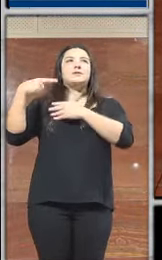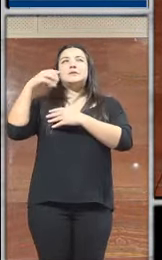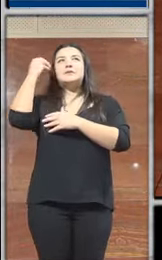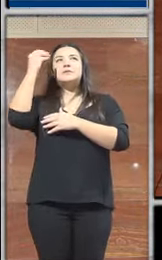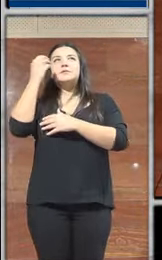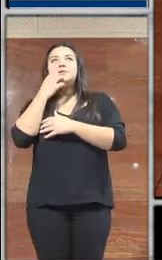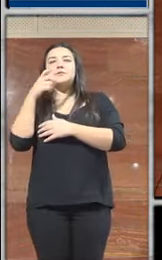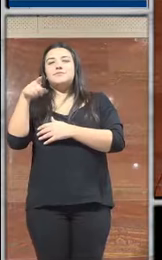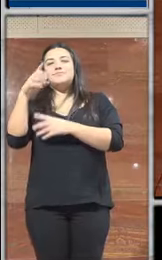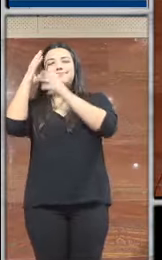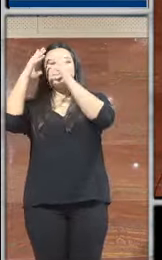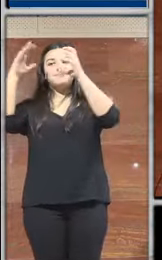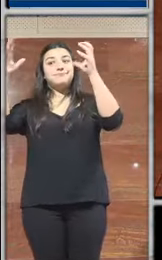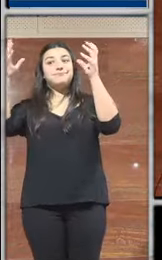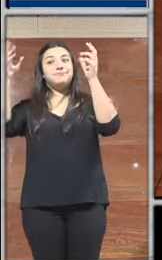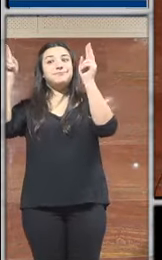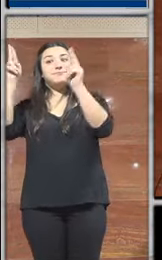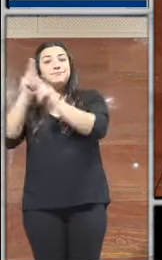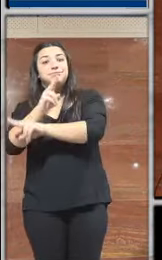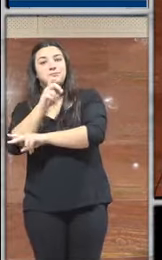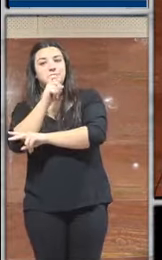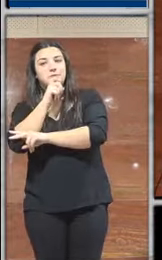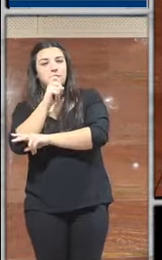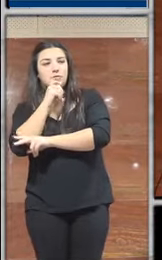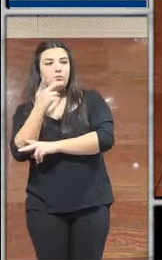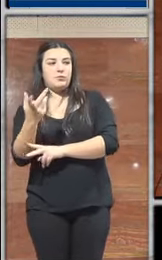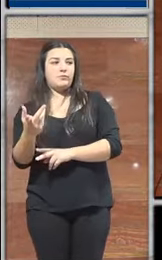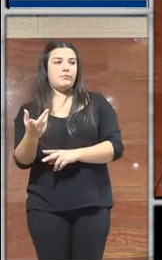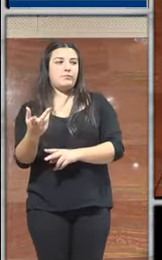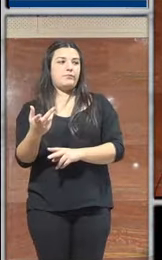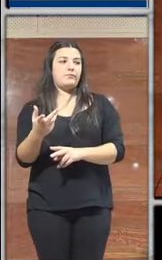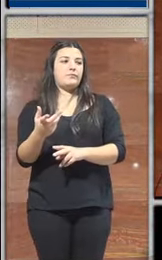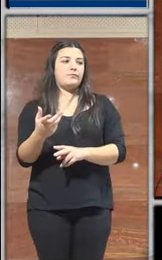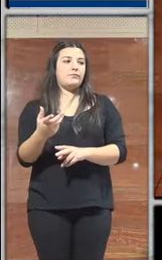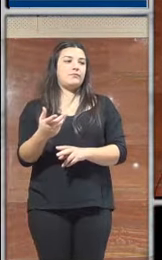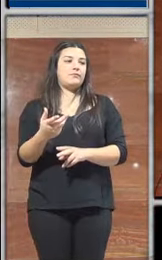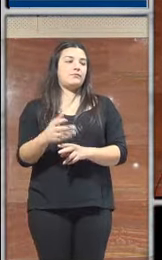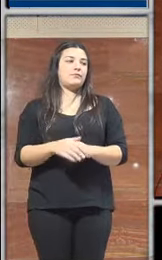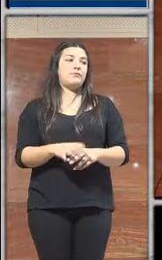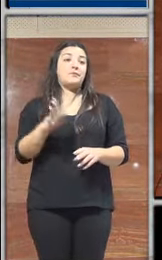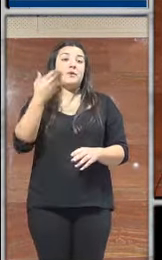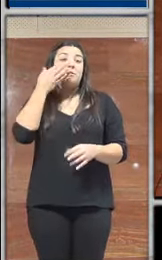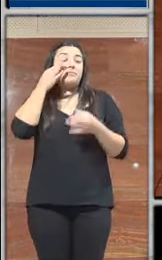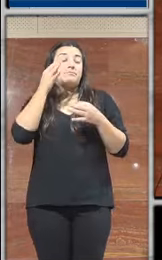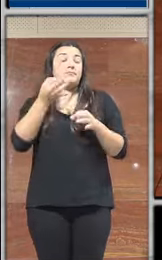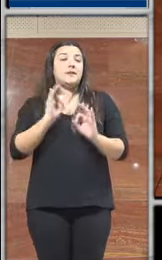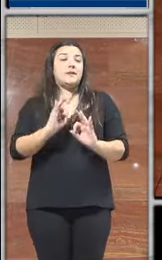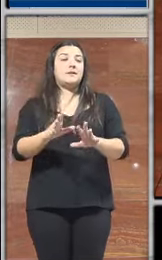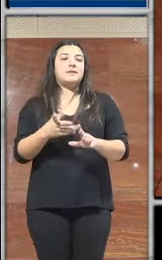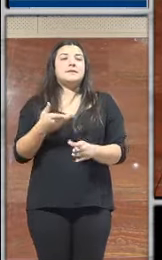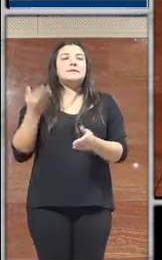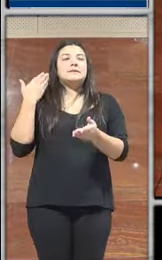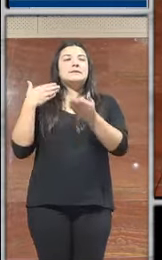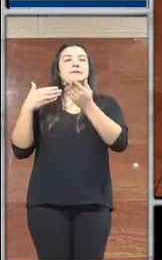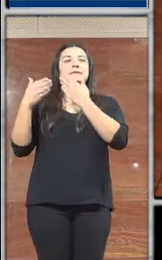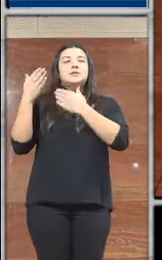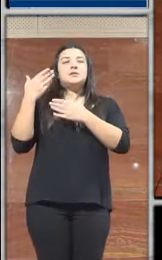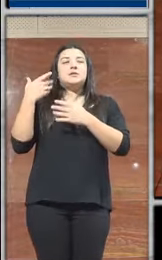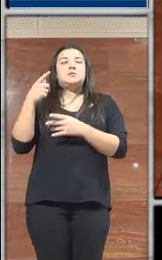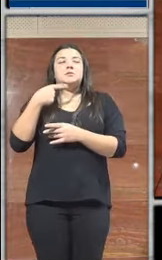cómo le quitamos esta idea de la cabeza, y perdón que sea tan franco, pero es que es la verdad. Hace no tantos años nos